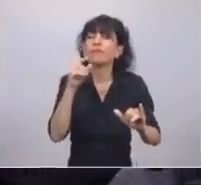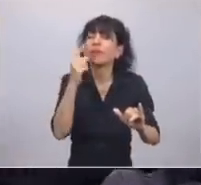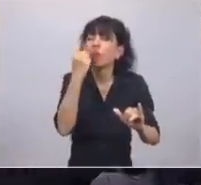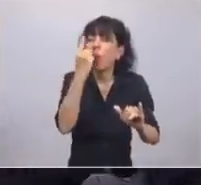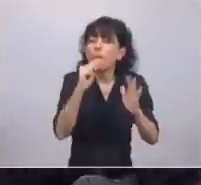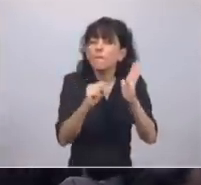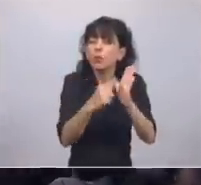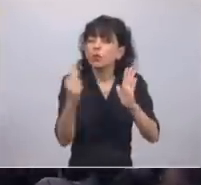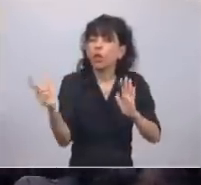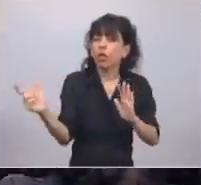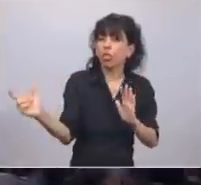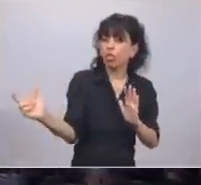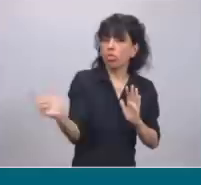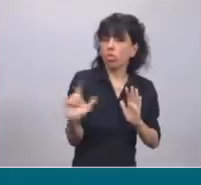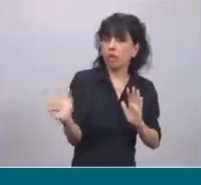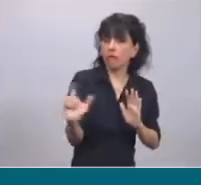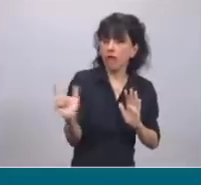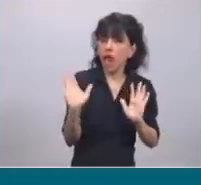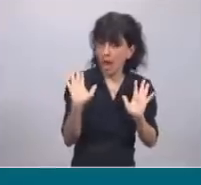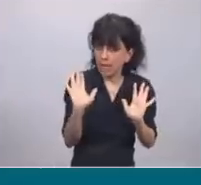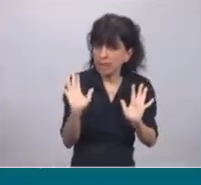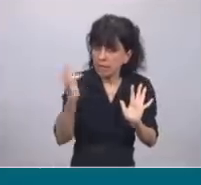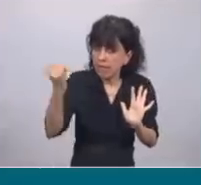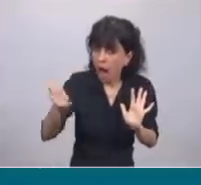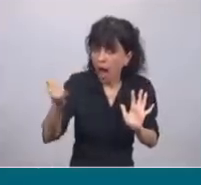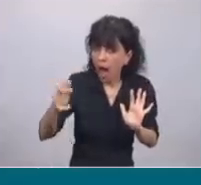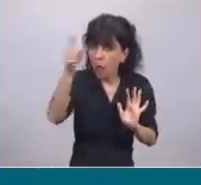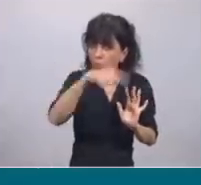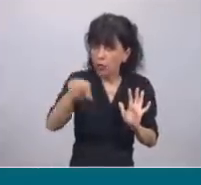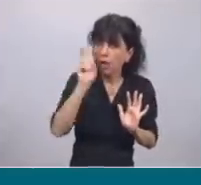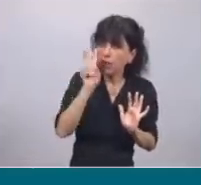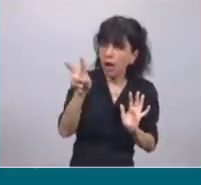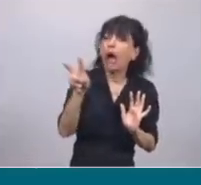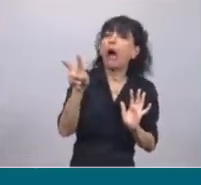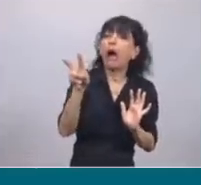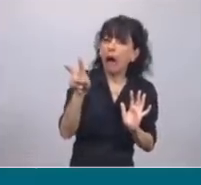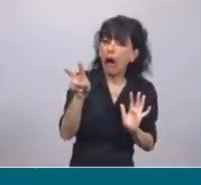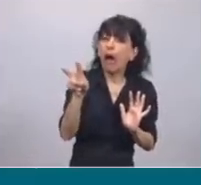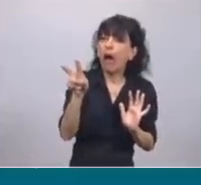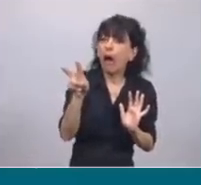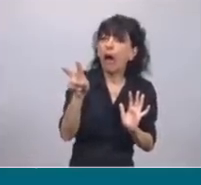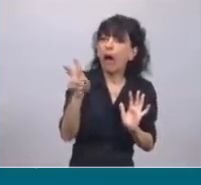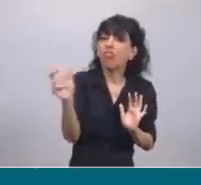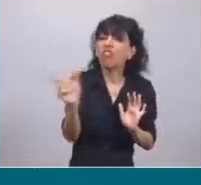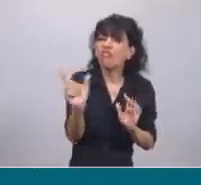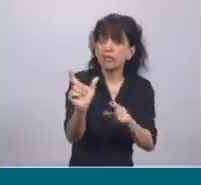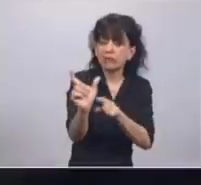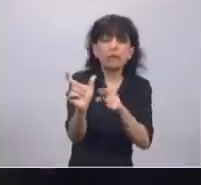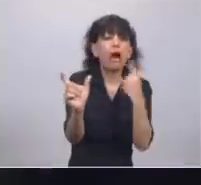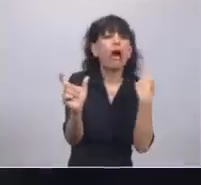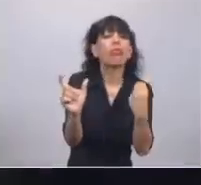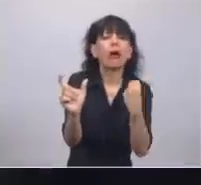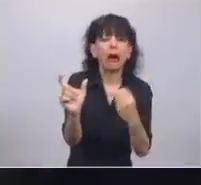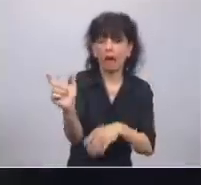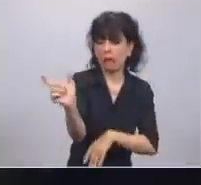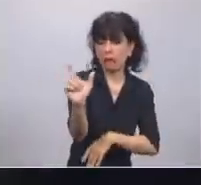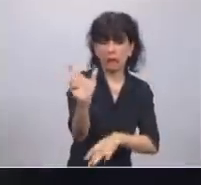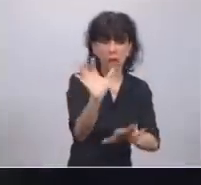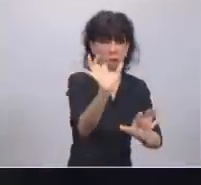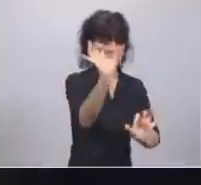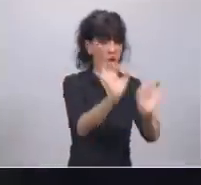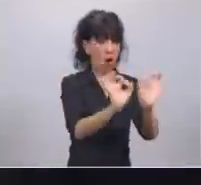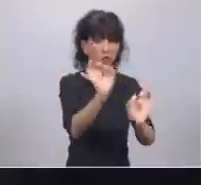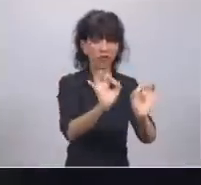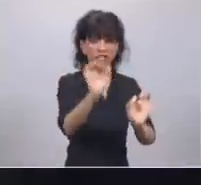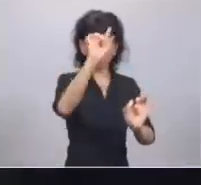diferencia grande que van a encontrar entre elegir un proyecto